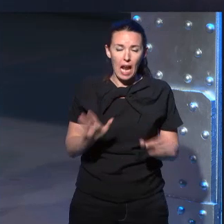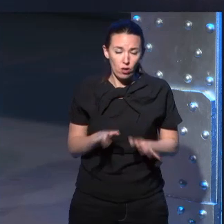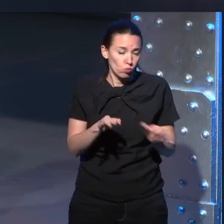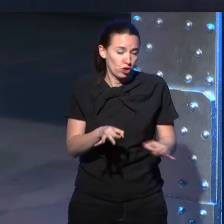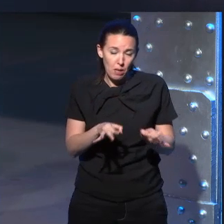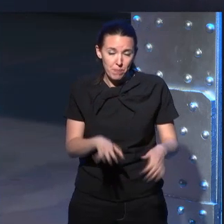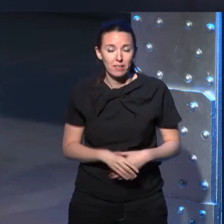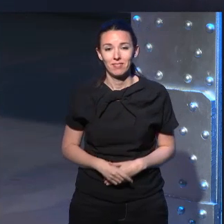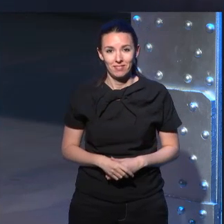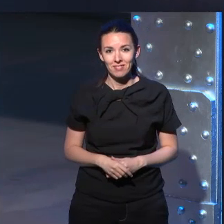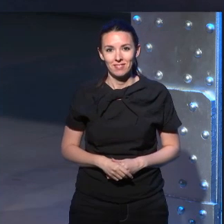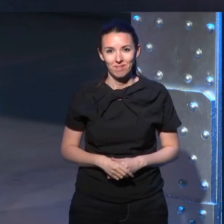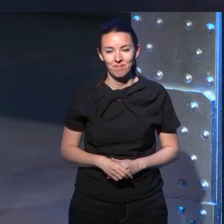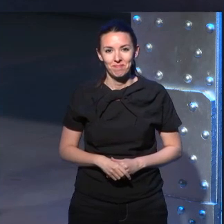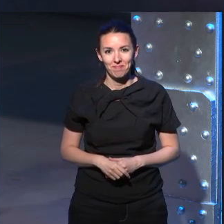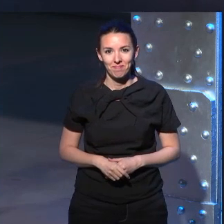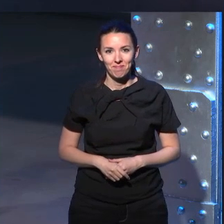Siempre.